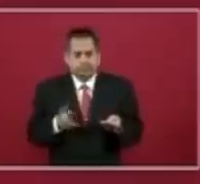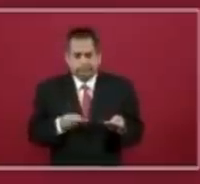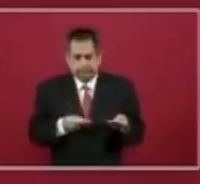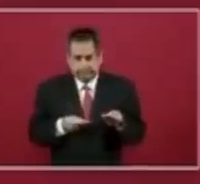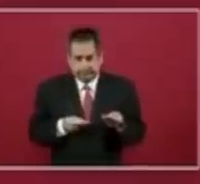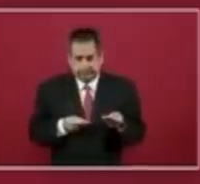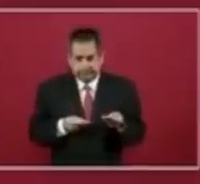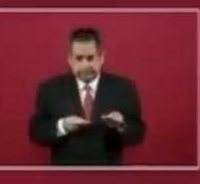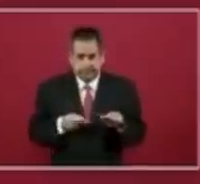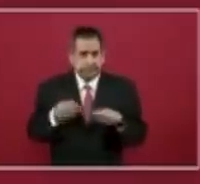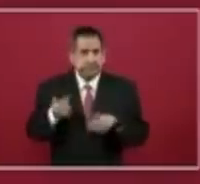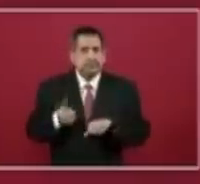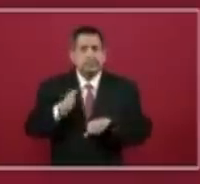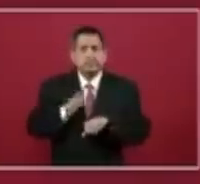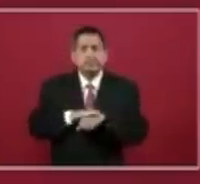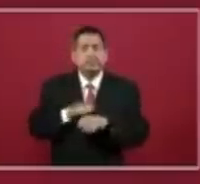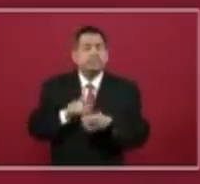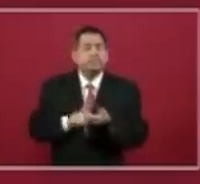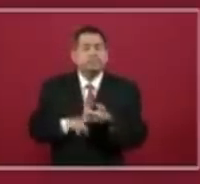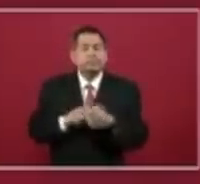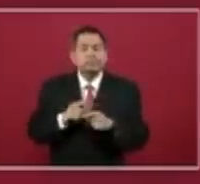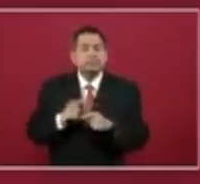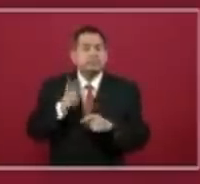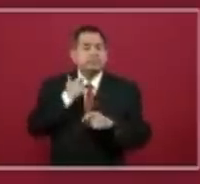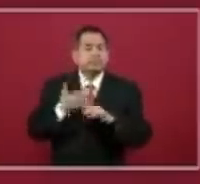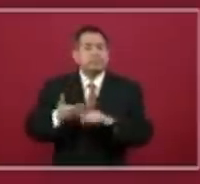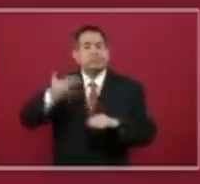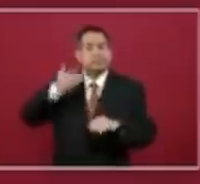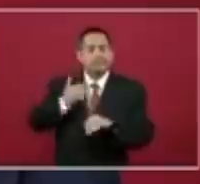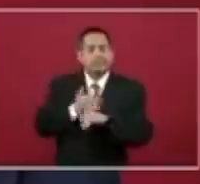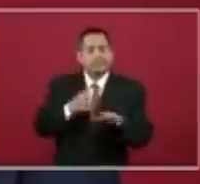de la administración anterior.